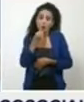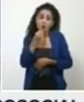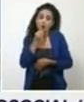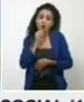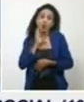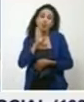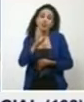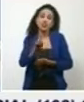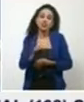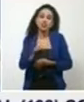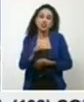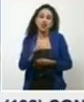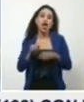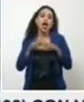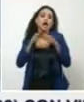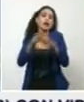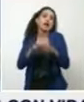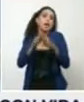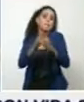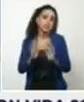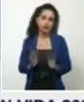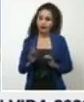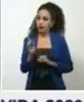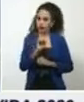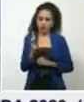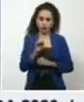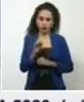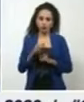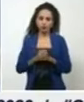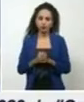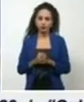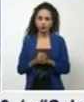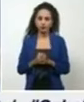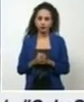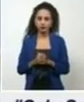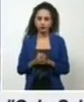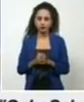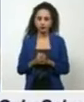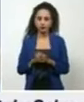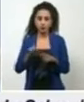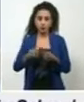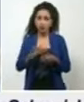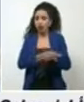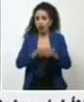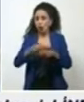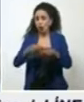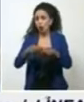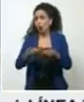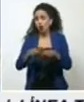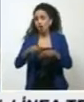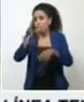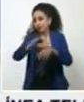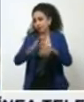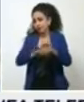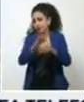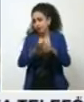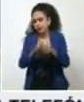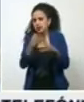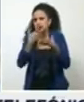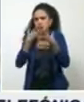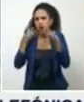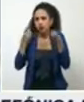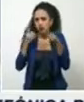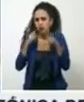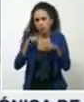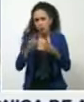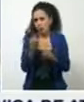en Granma la historia que ellos han venido acumulando de negatividad se haya perdido por esta